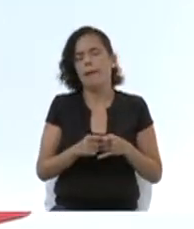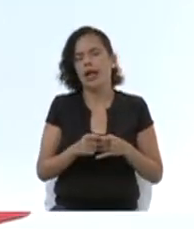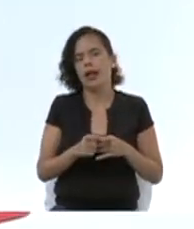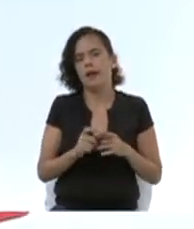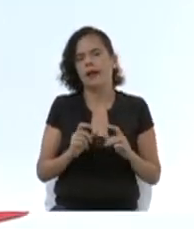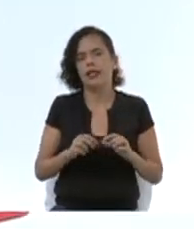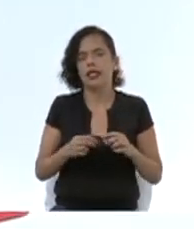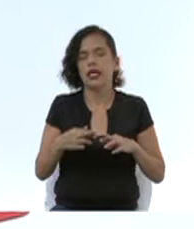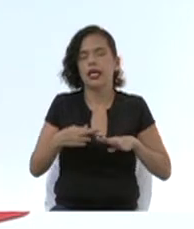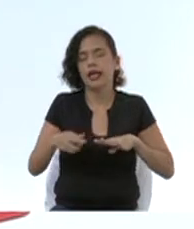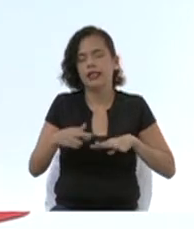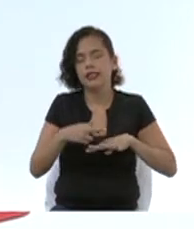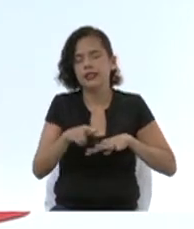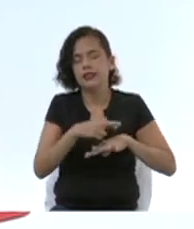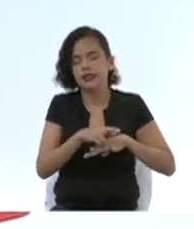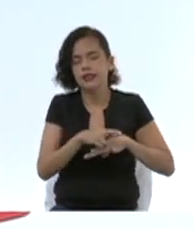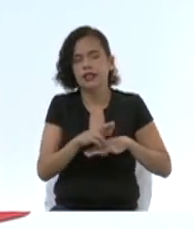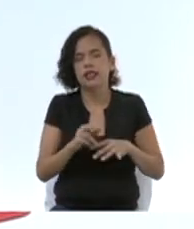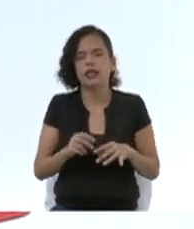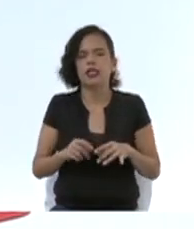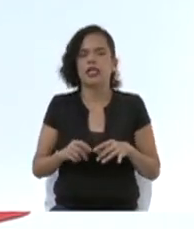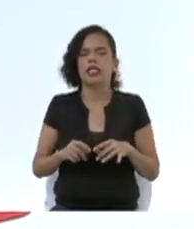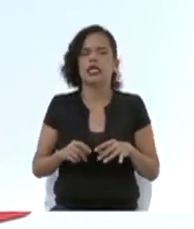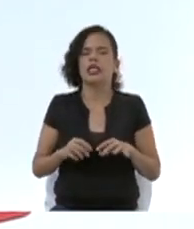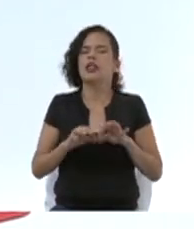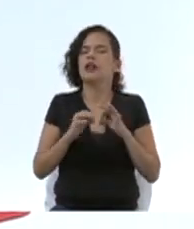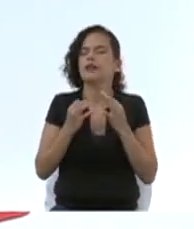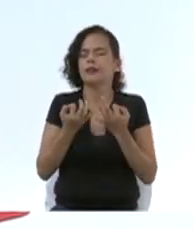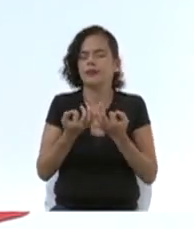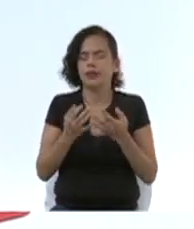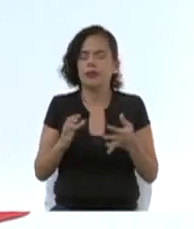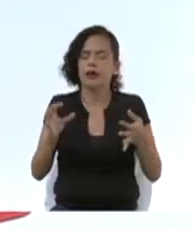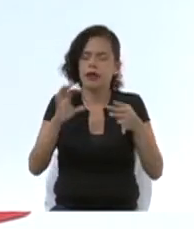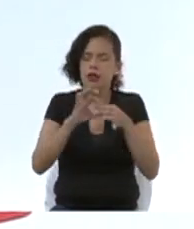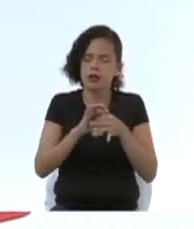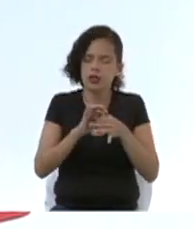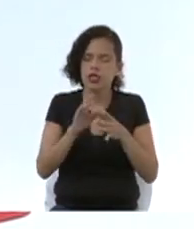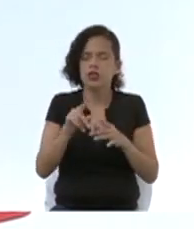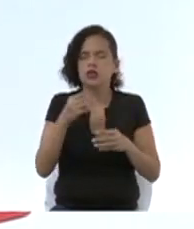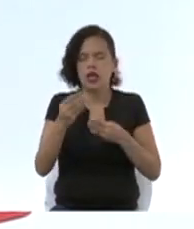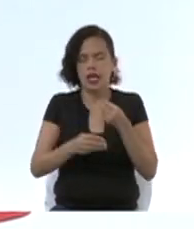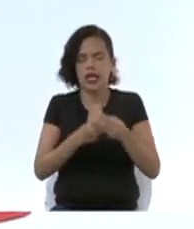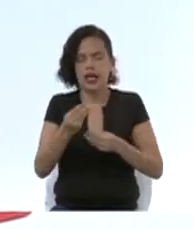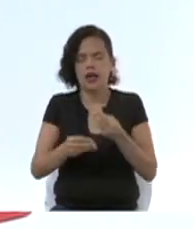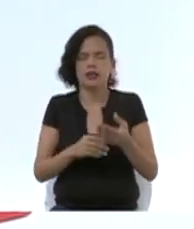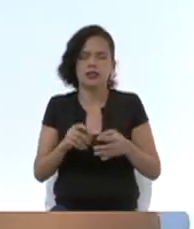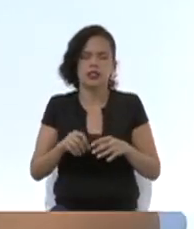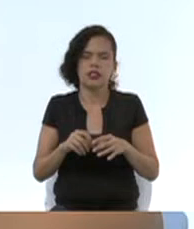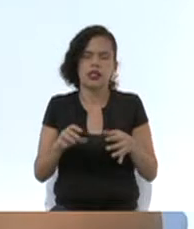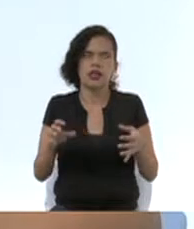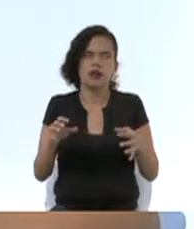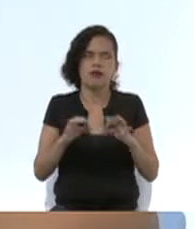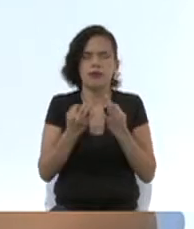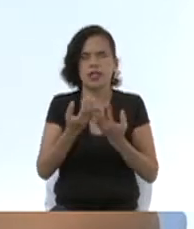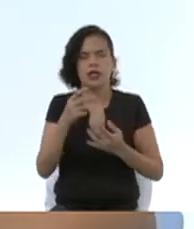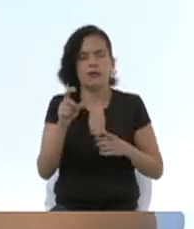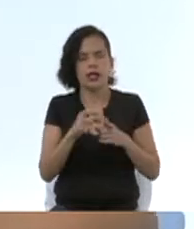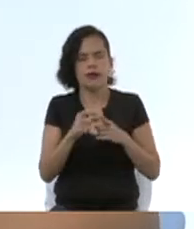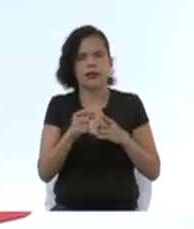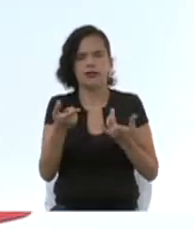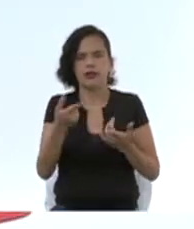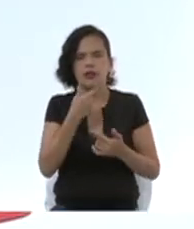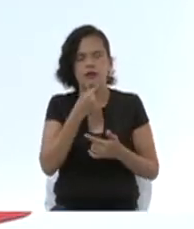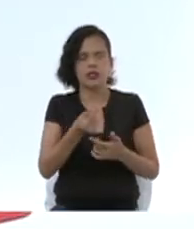primitivas, que sería el pan, y las palabras compuestas, que son las que me ha dicho Ángel David. ¿Qué tal? ¿Viste qué